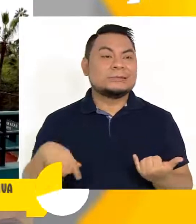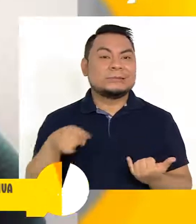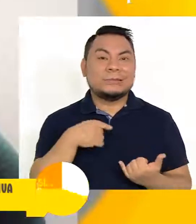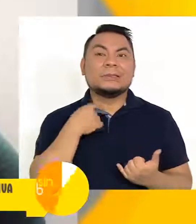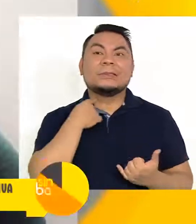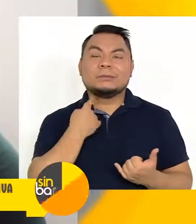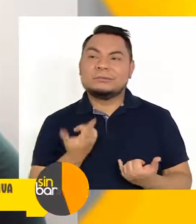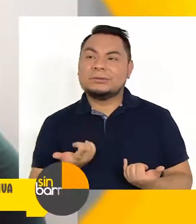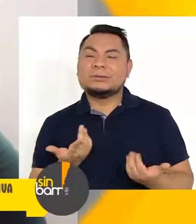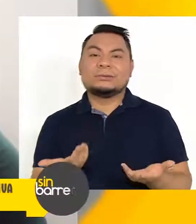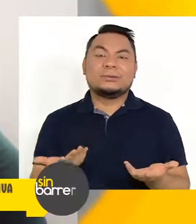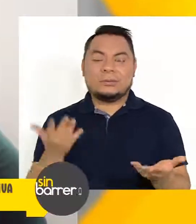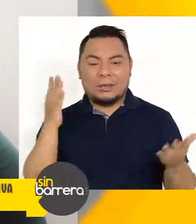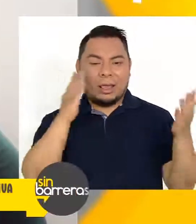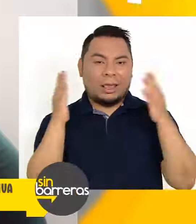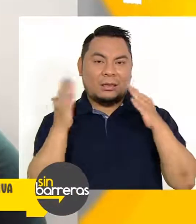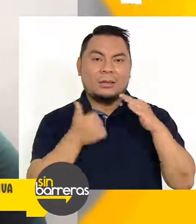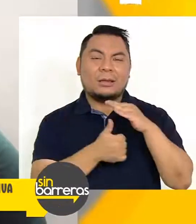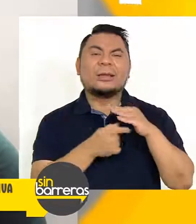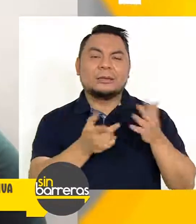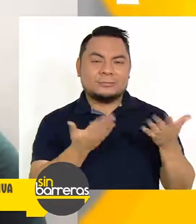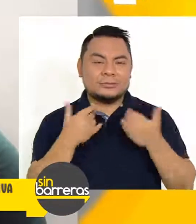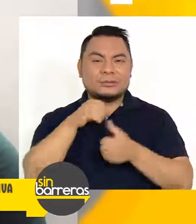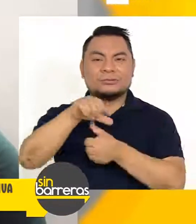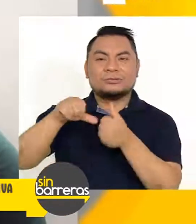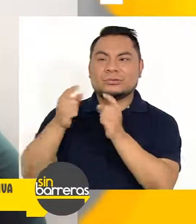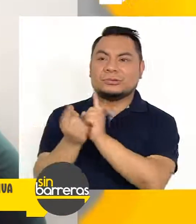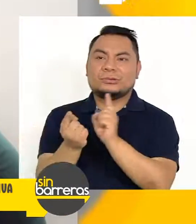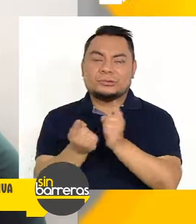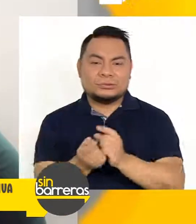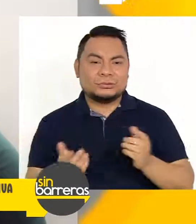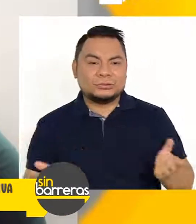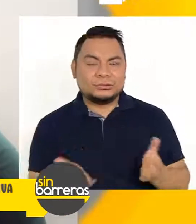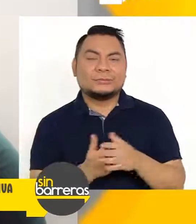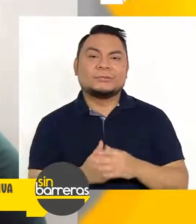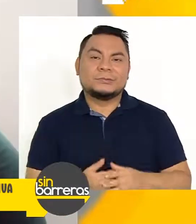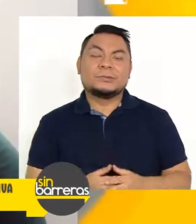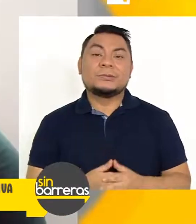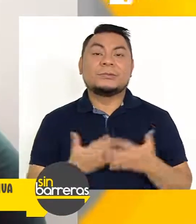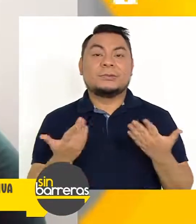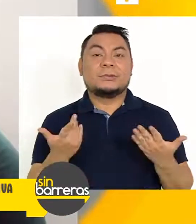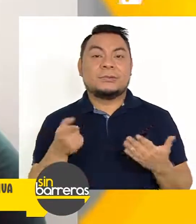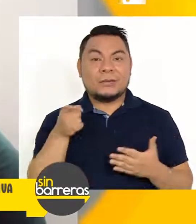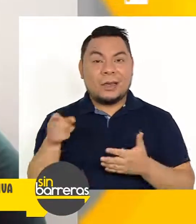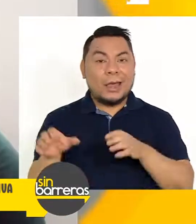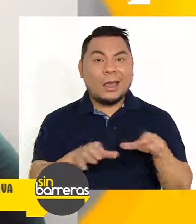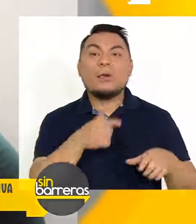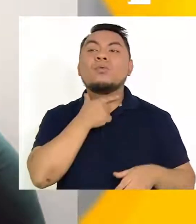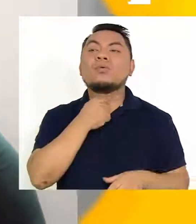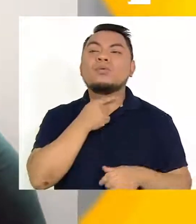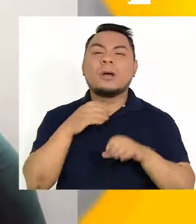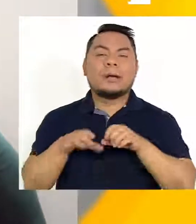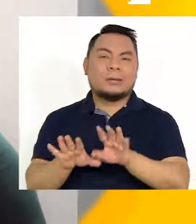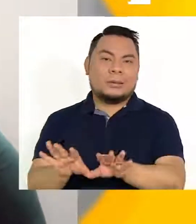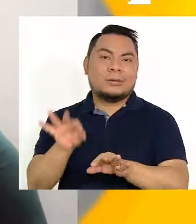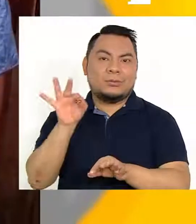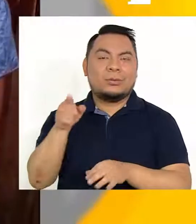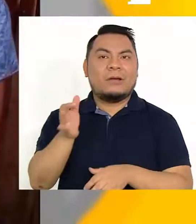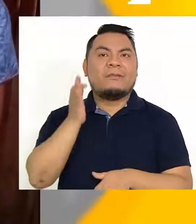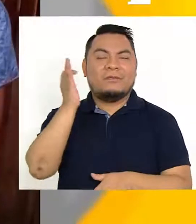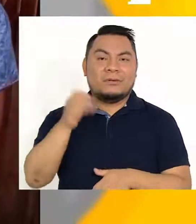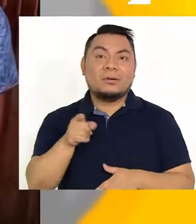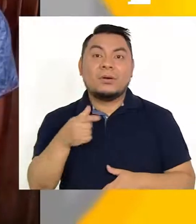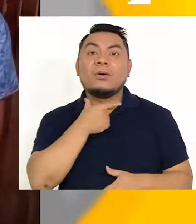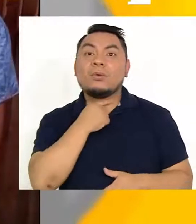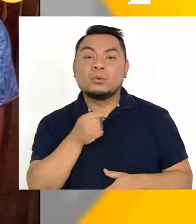aceptando ahorita, que él sea más sociable, ¿no? Y que haga lo que le gusta hacer. Si